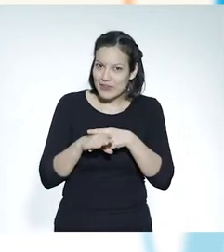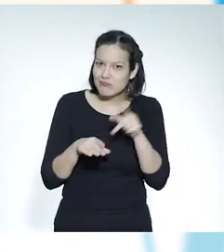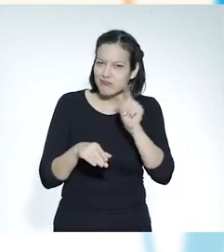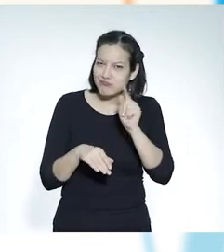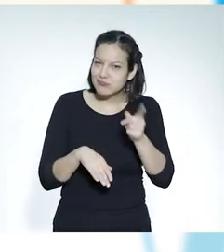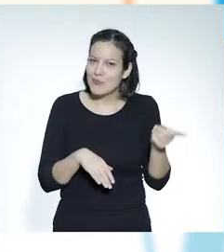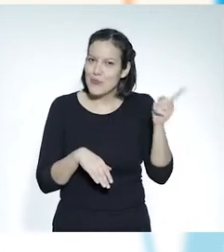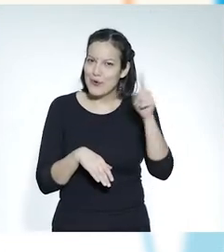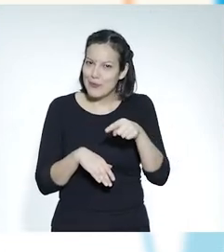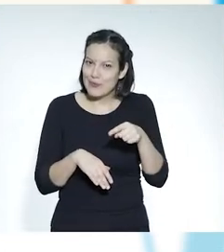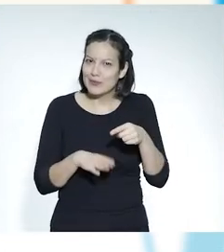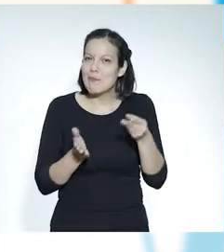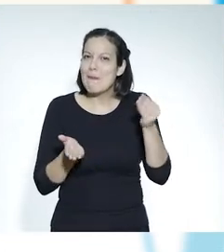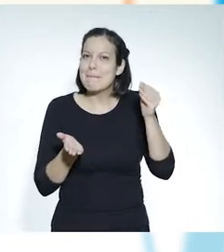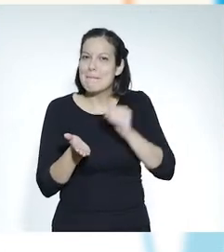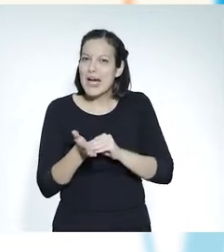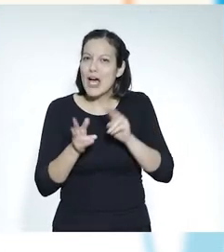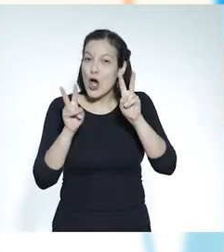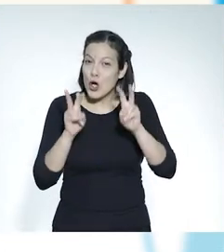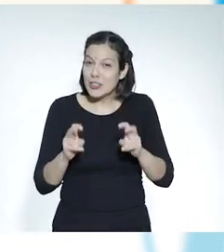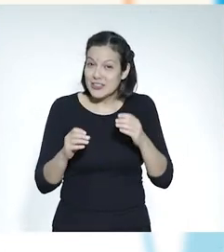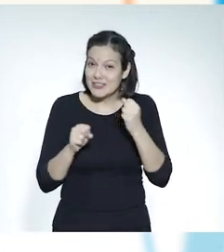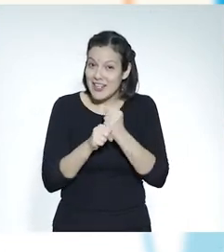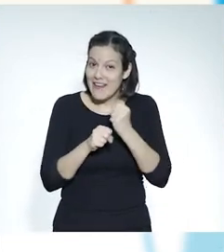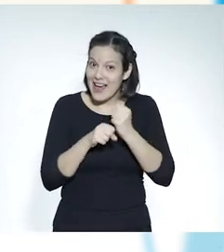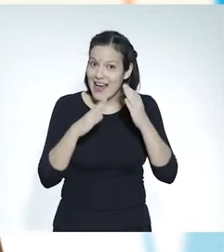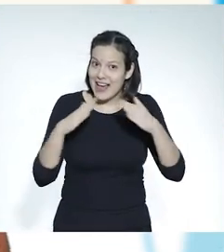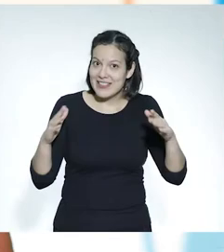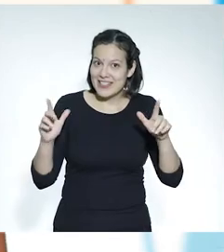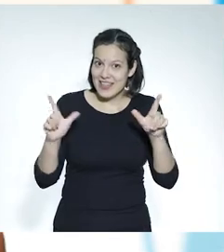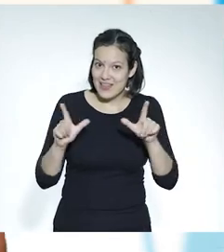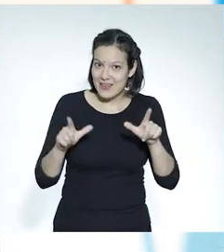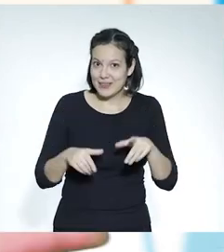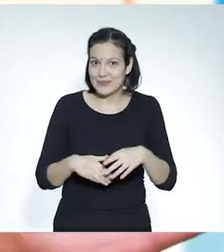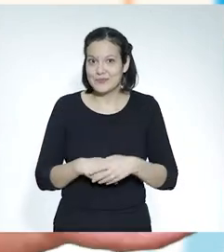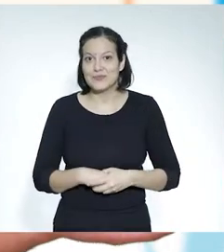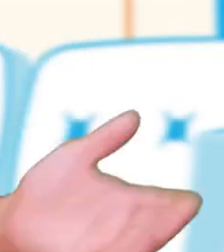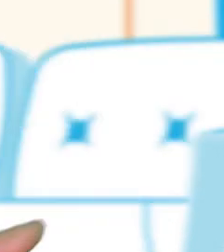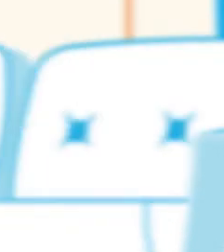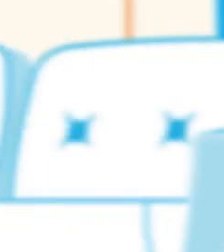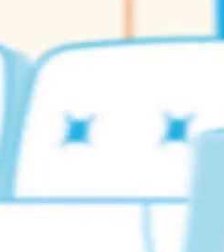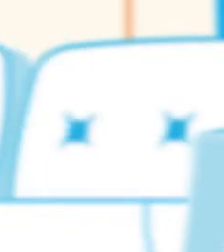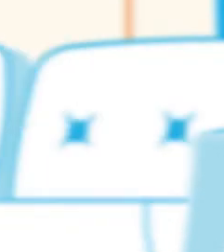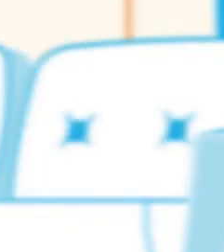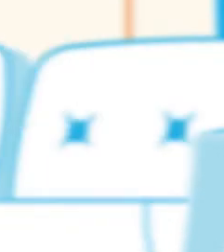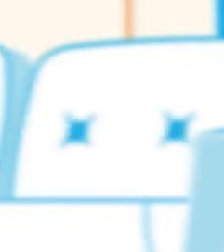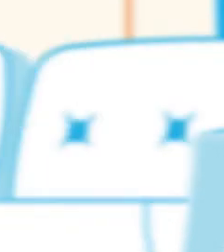pausa y enseguida volvemos con más contenidos en Casa TV.